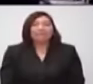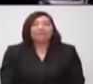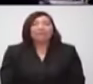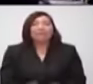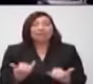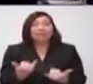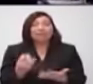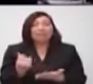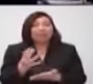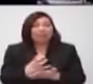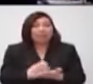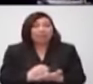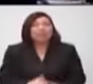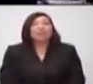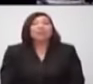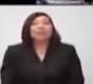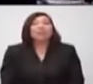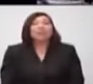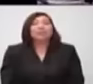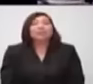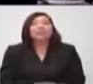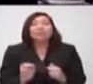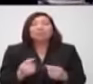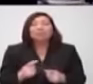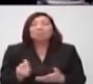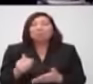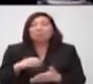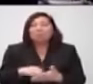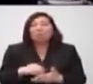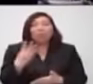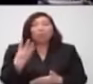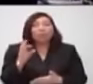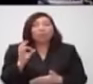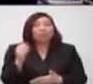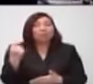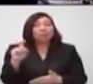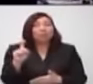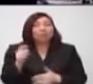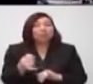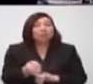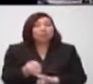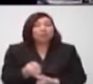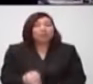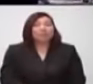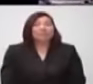Esta reducción en bienes y servicios nos permitió un ahorro de 40 millones de soles.